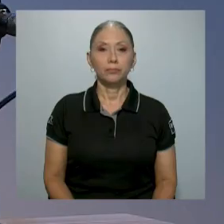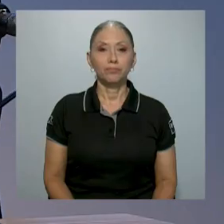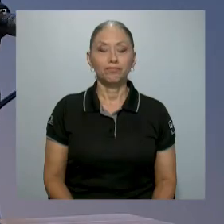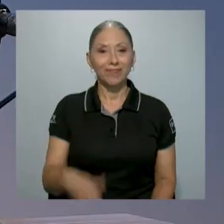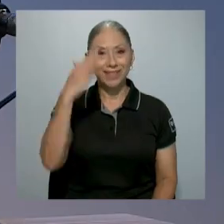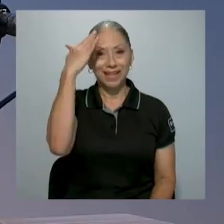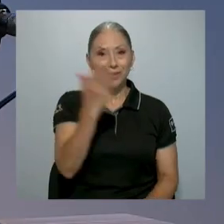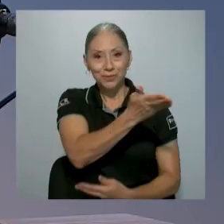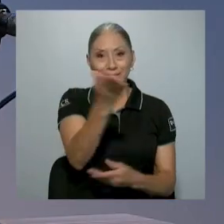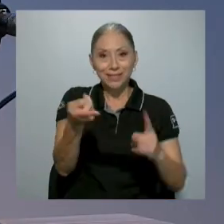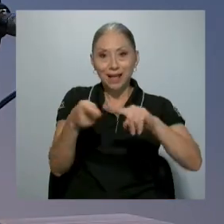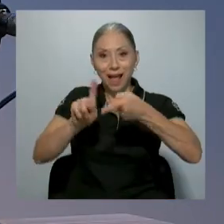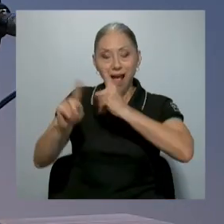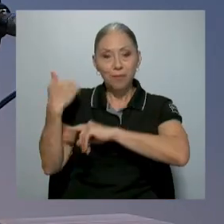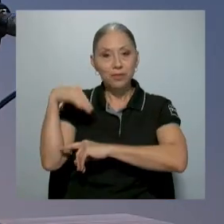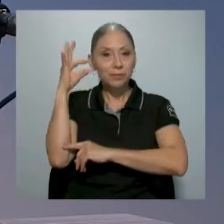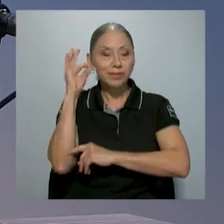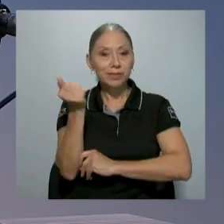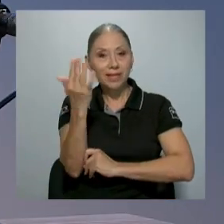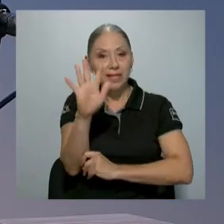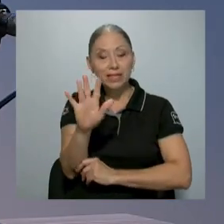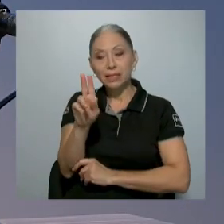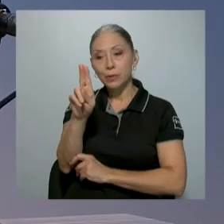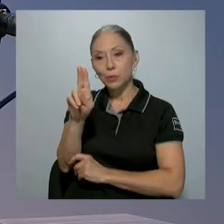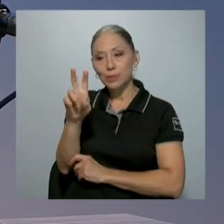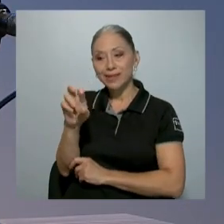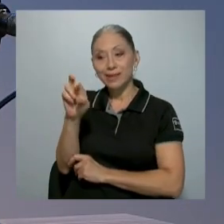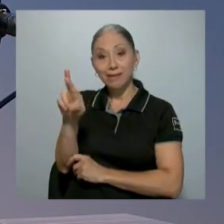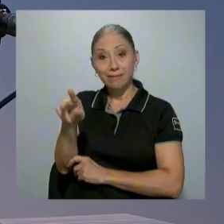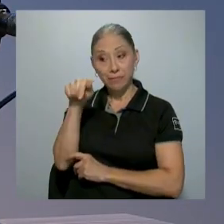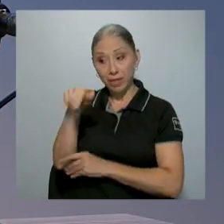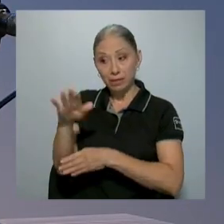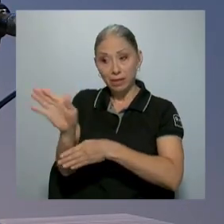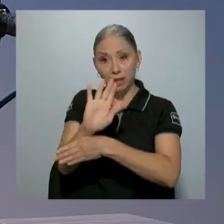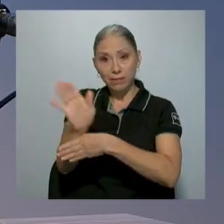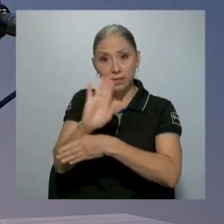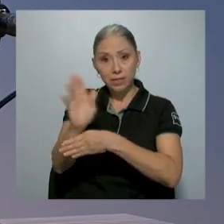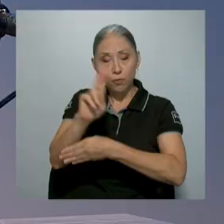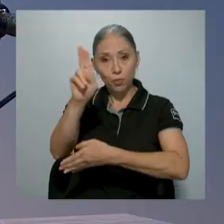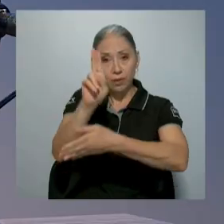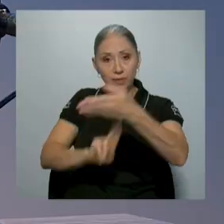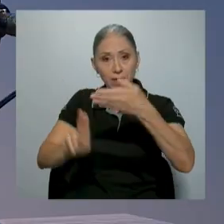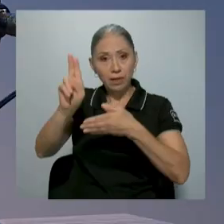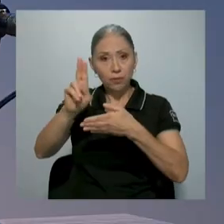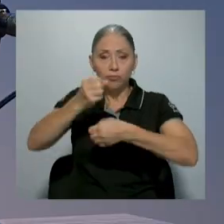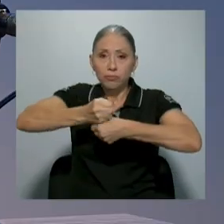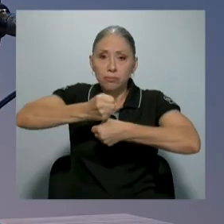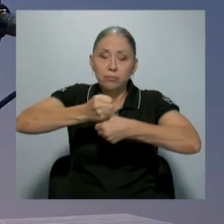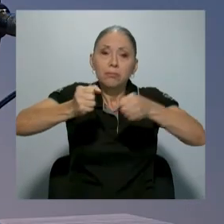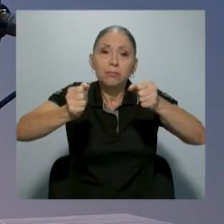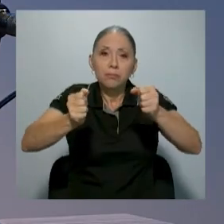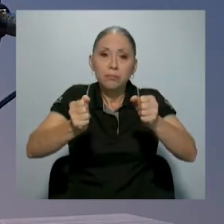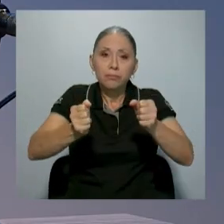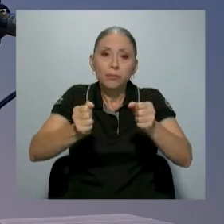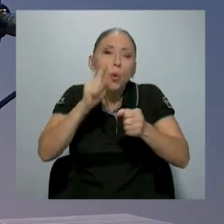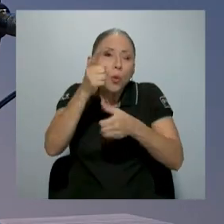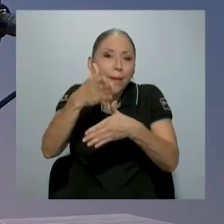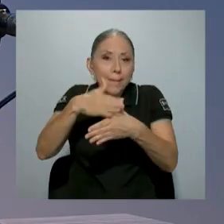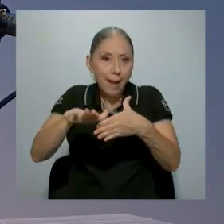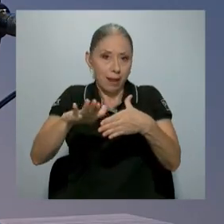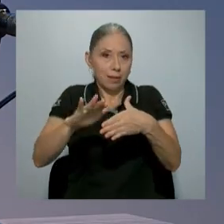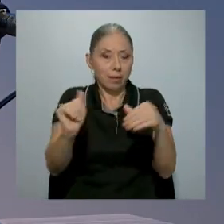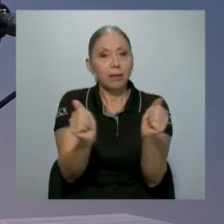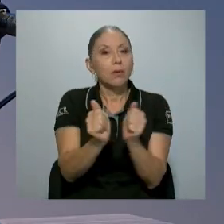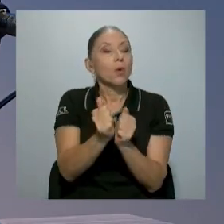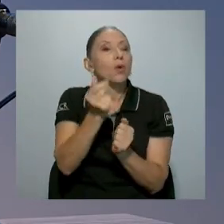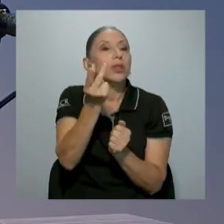Los saludamos, amigas y amigos de 15 UCR, este medio televisivo universitario que se paga parcialmente con los